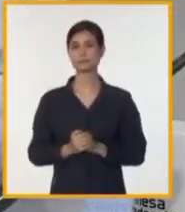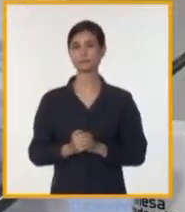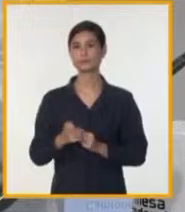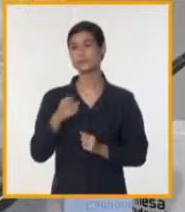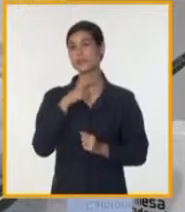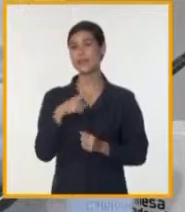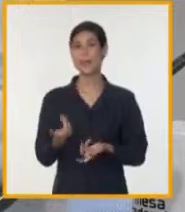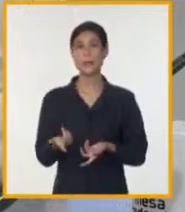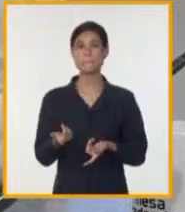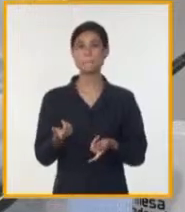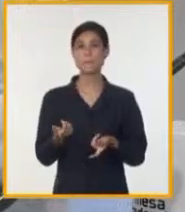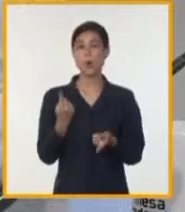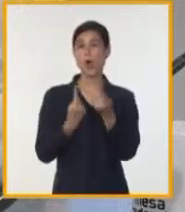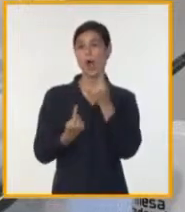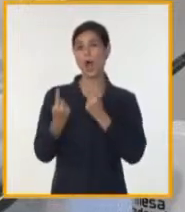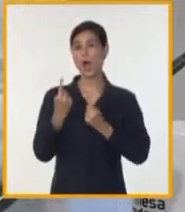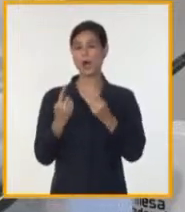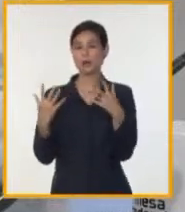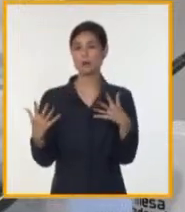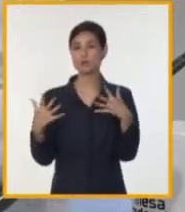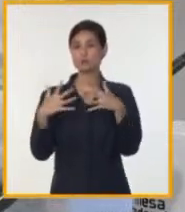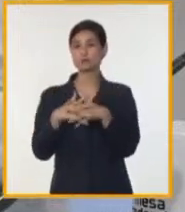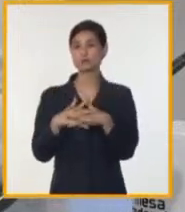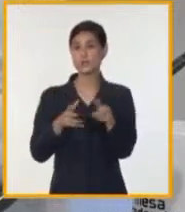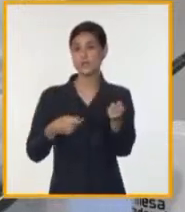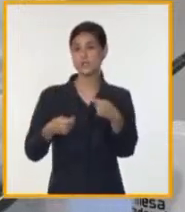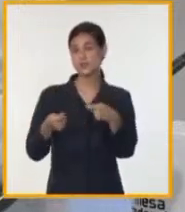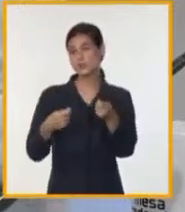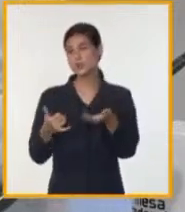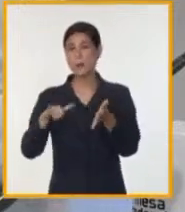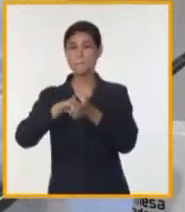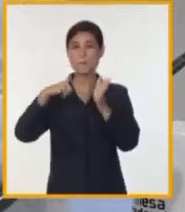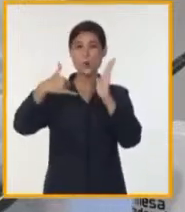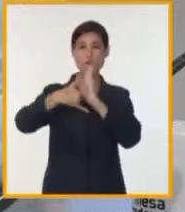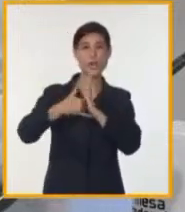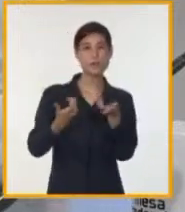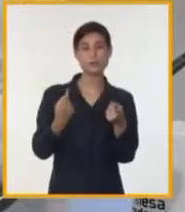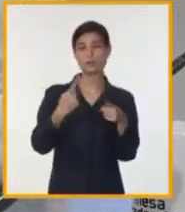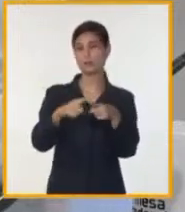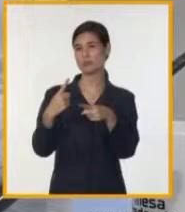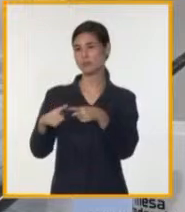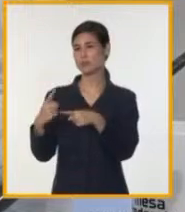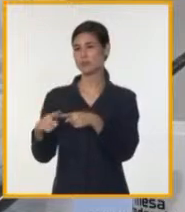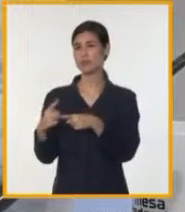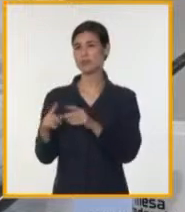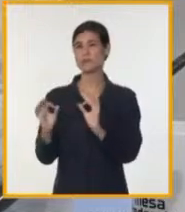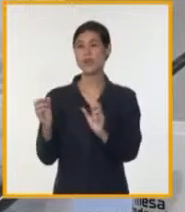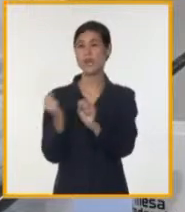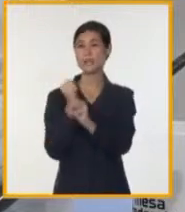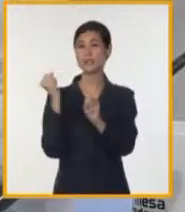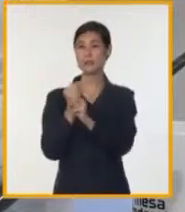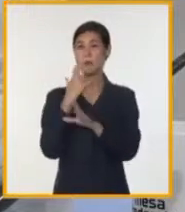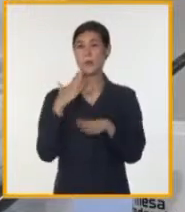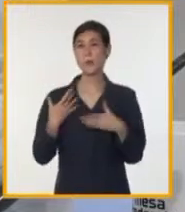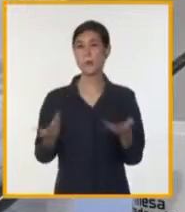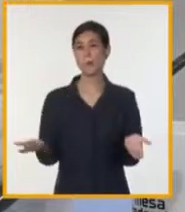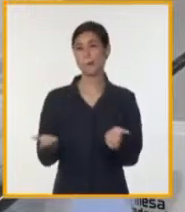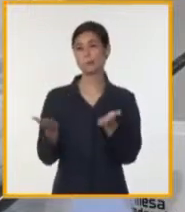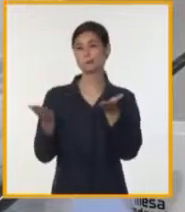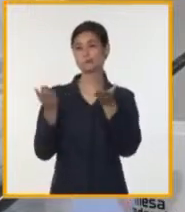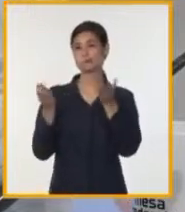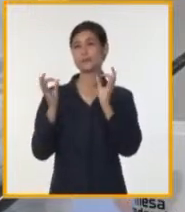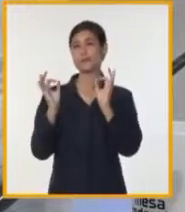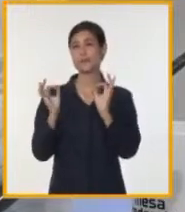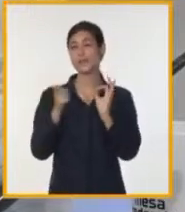comercial, y entonces tratamos de coger y enfocar para varios proyectos para ver cómo nosotros podemos lograr